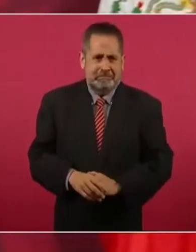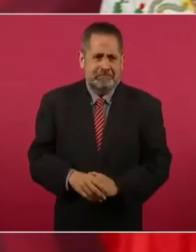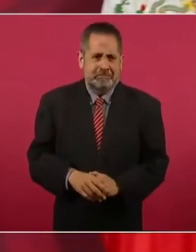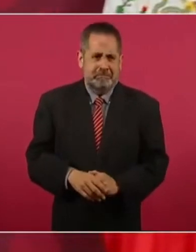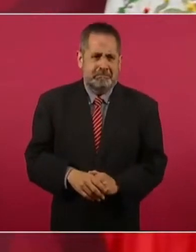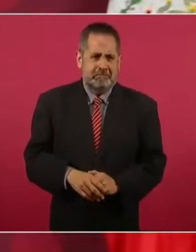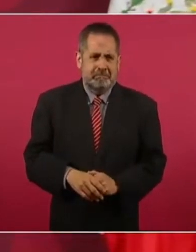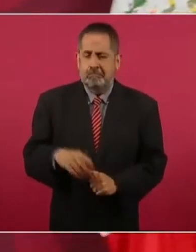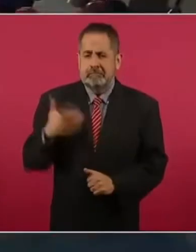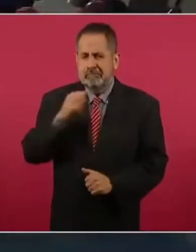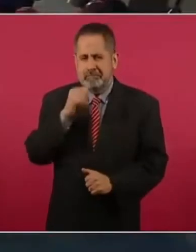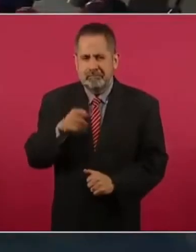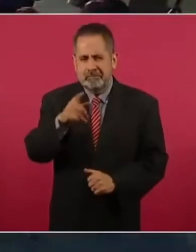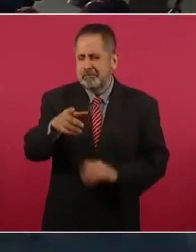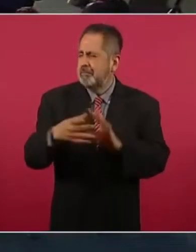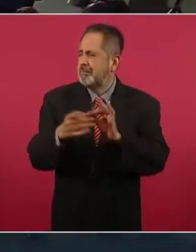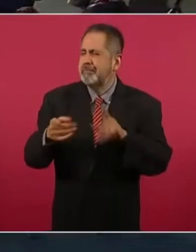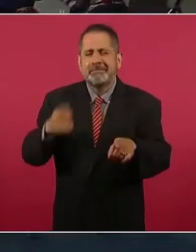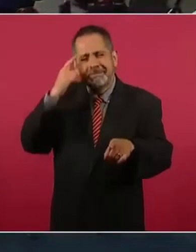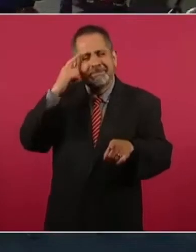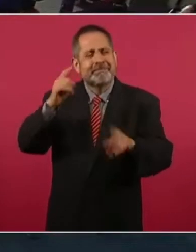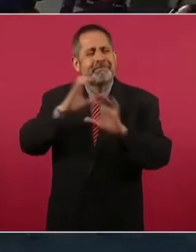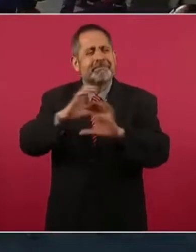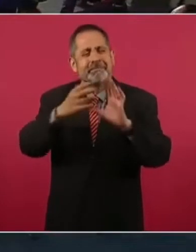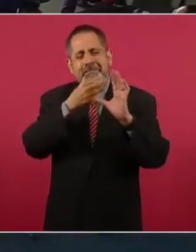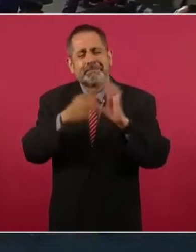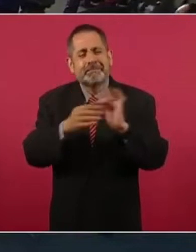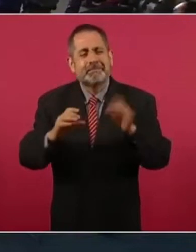Pero no haríamos nada. ¿No tienes a Chicoche? A ver.